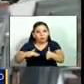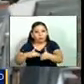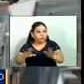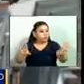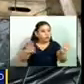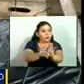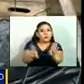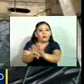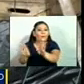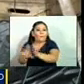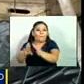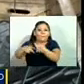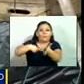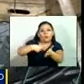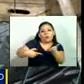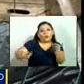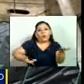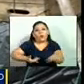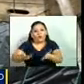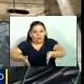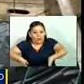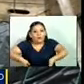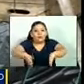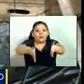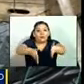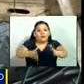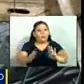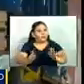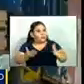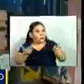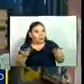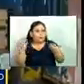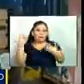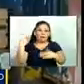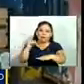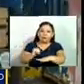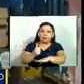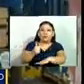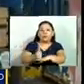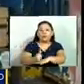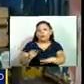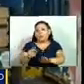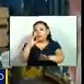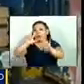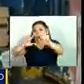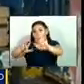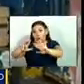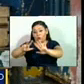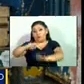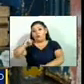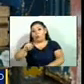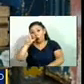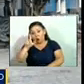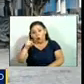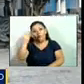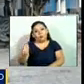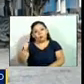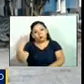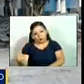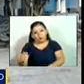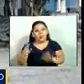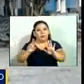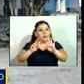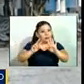prohibición de ventas por cuenta propia en la vía pública. Medida que se implementó desde este 8 de julio y se mantendrá por siete días.